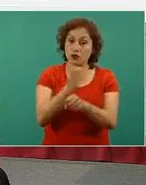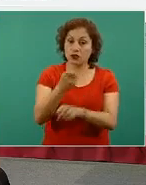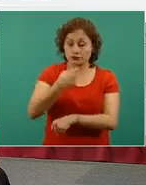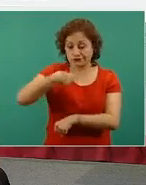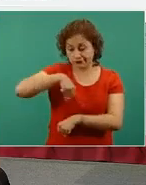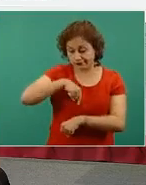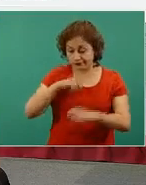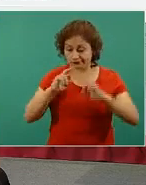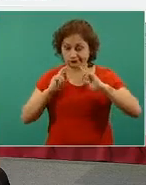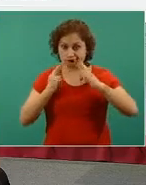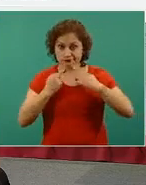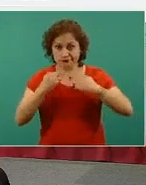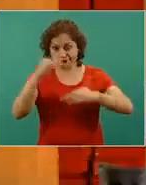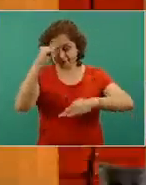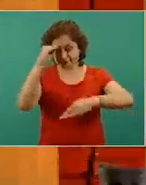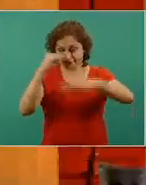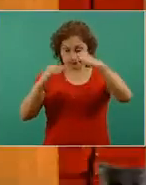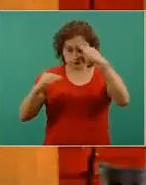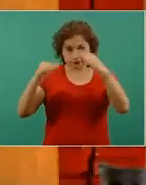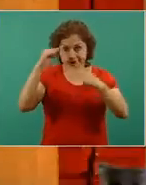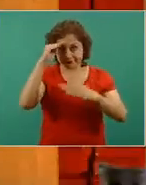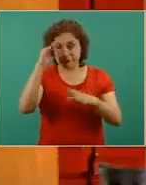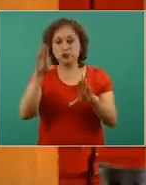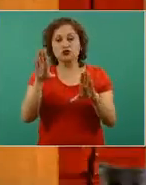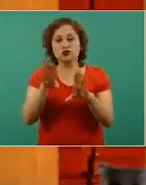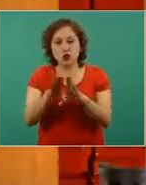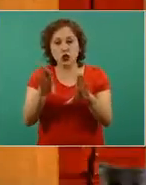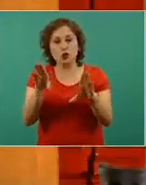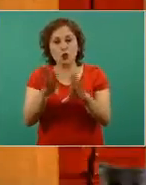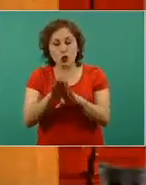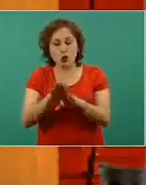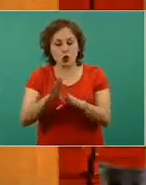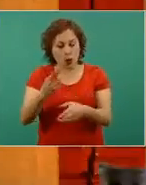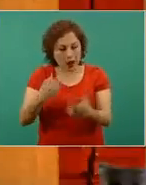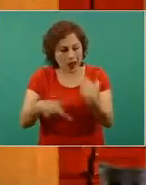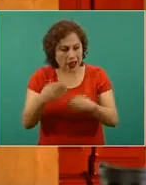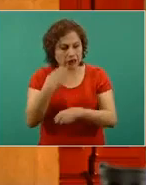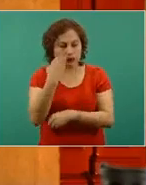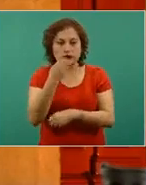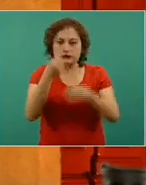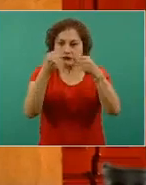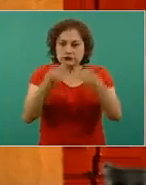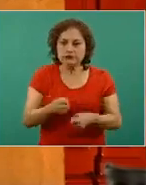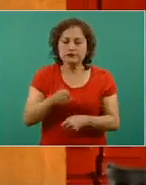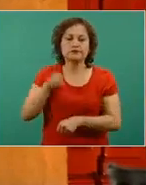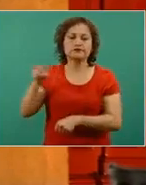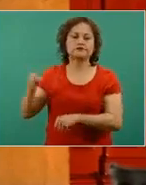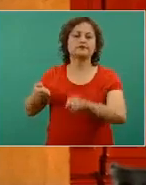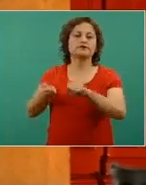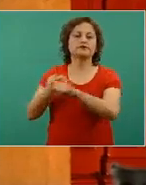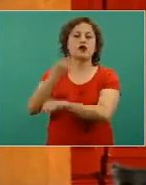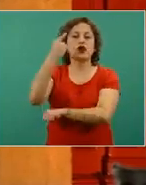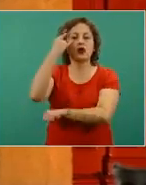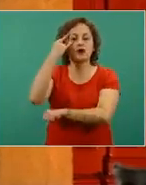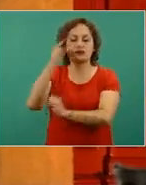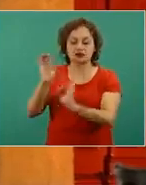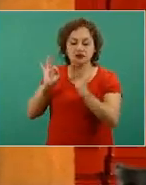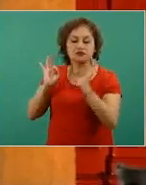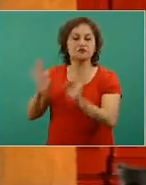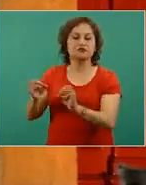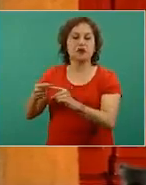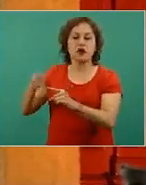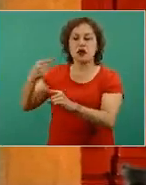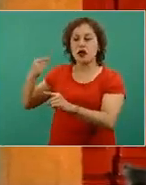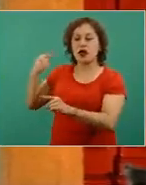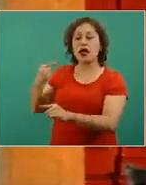técnicas para un regreso seguro y Campeche brinda en este momento las mejores condiciones. 5 meses consecutivos de